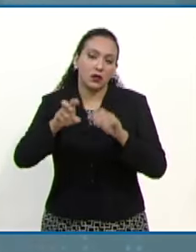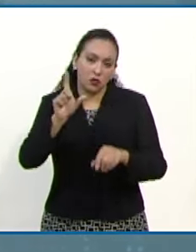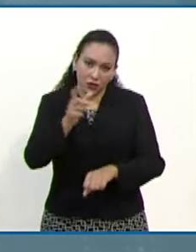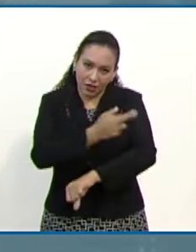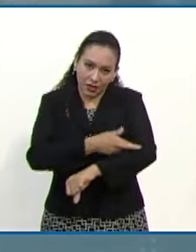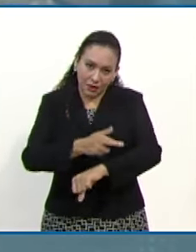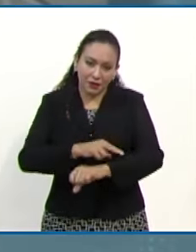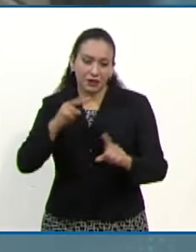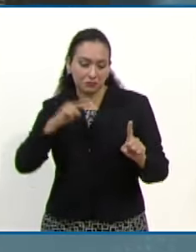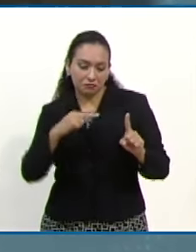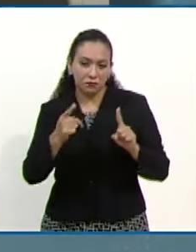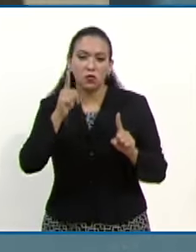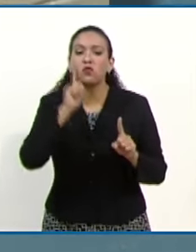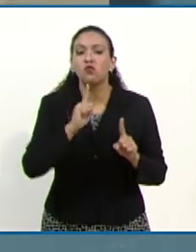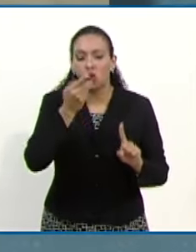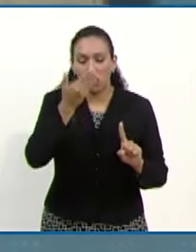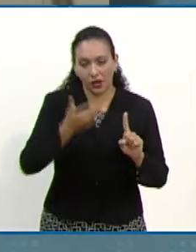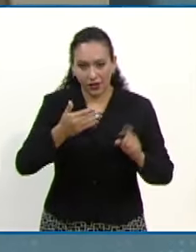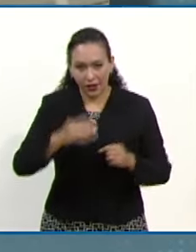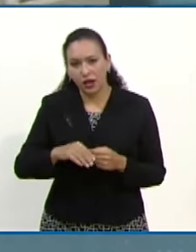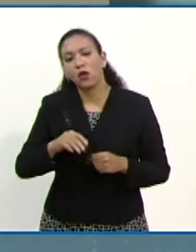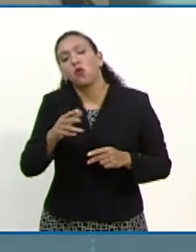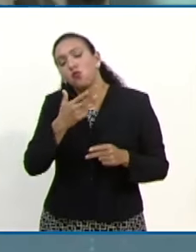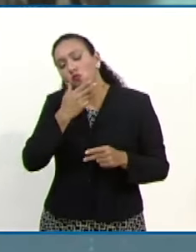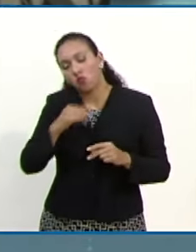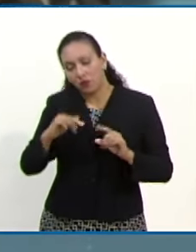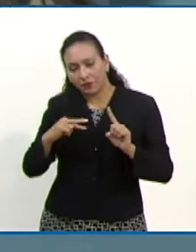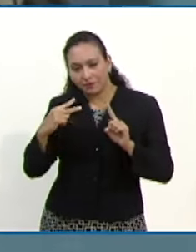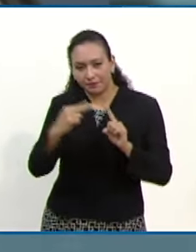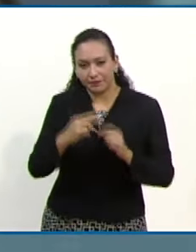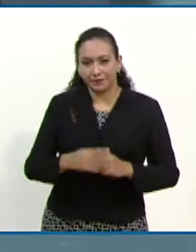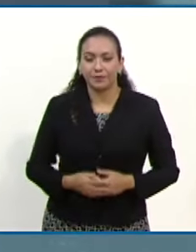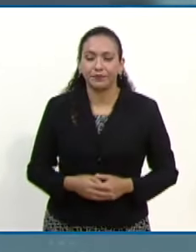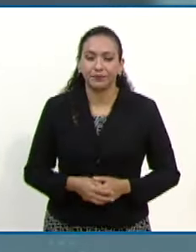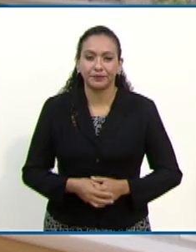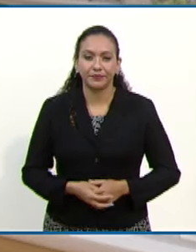materia. Para el canal del Poder Judicial de la Federación, Jesús Daza.